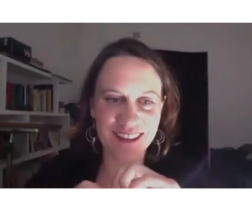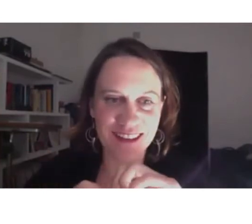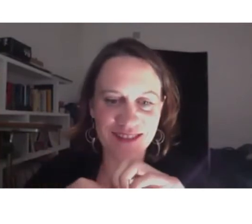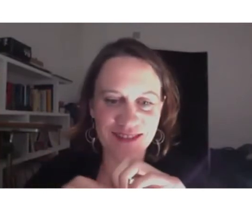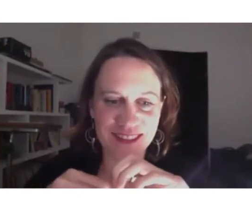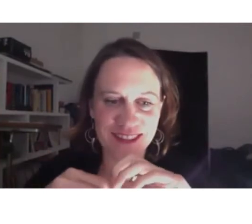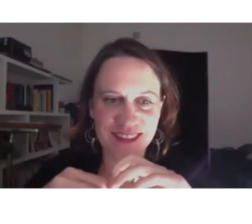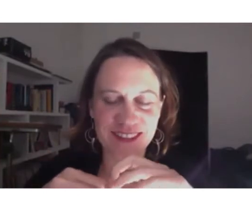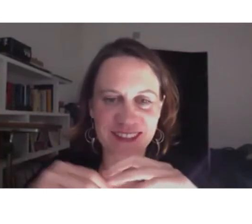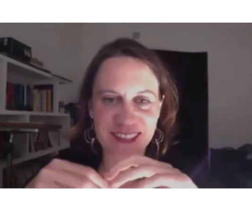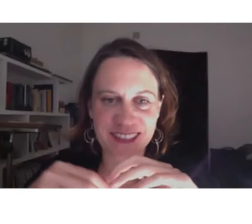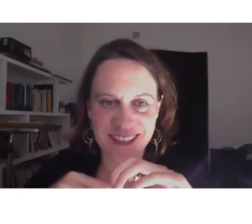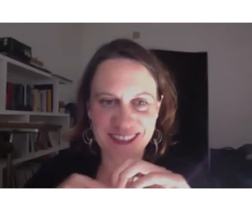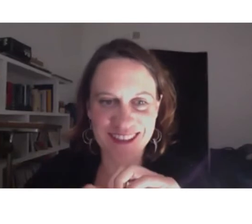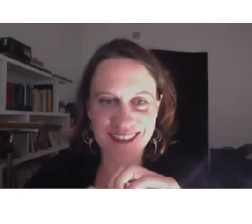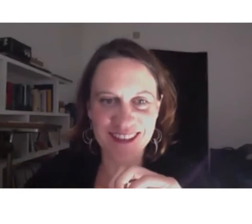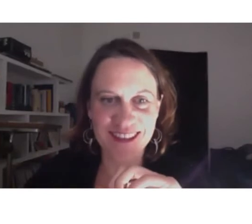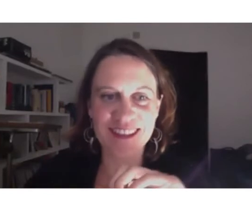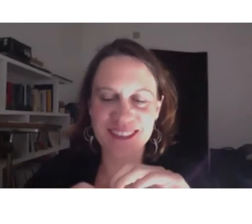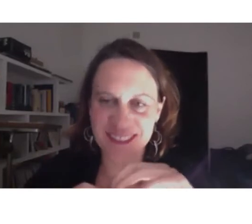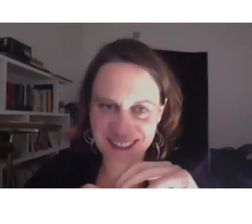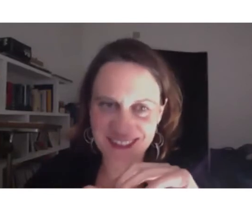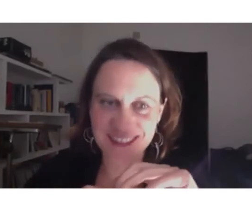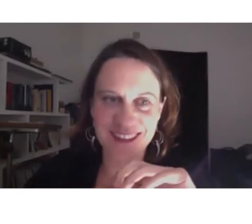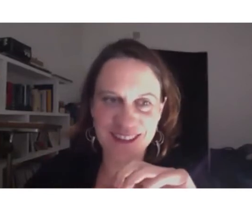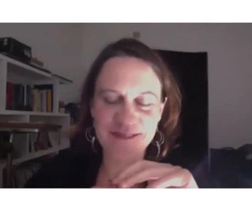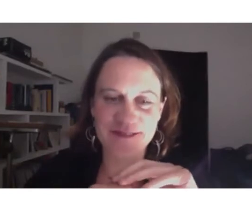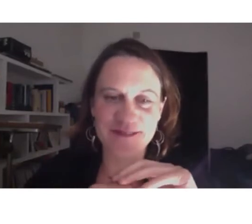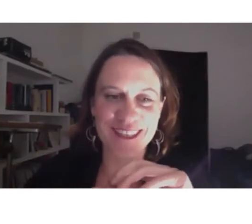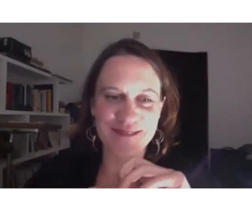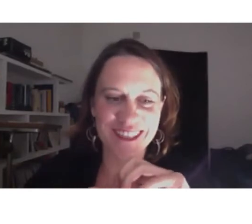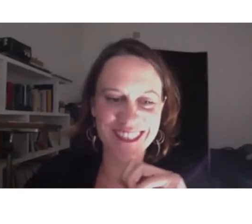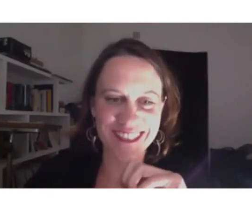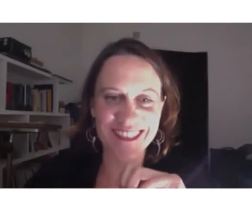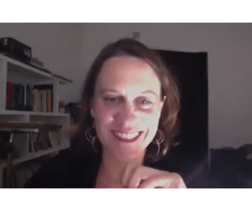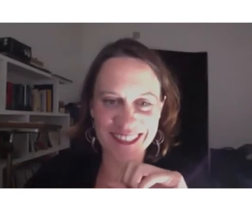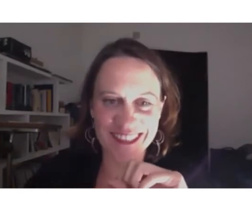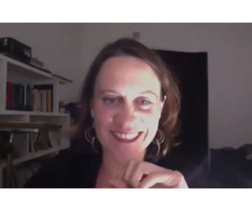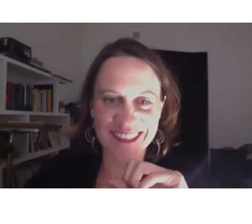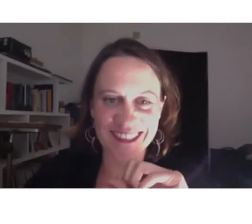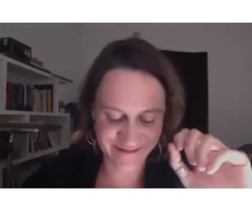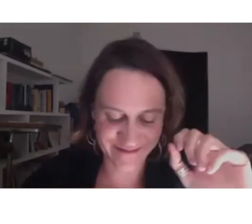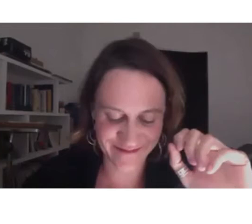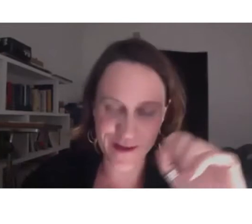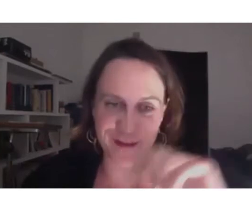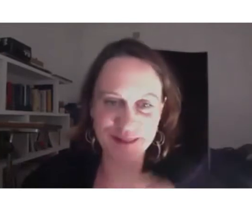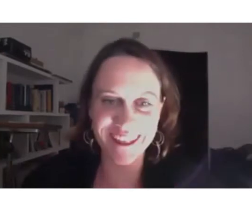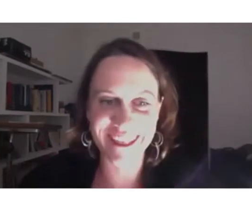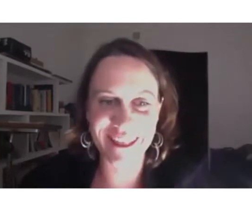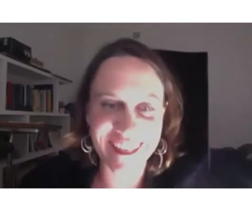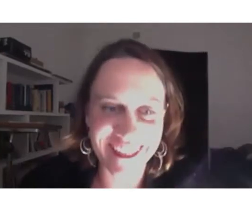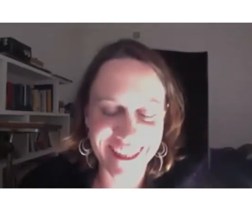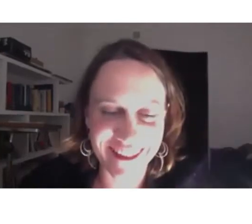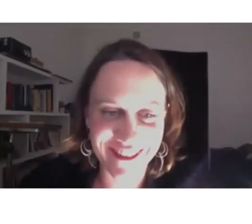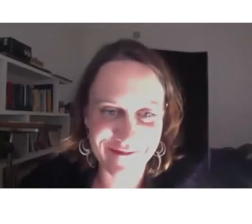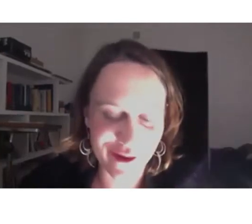la combinación de presentación y voces, y tres voces diferentes. ¿Quién sabe? Probablemente